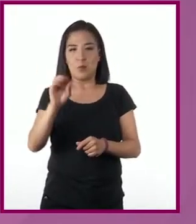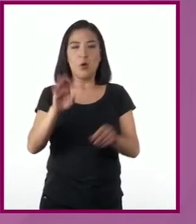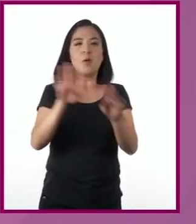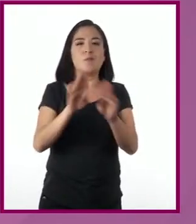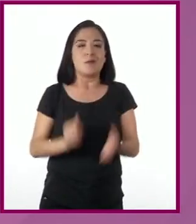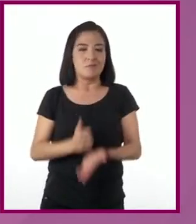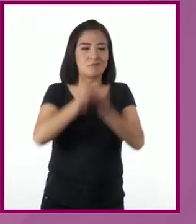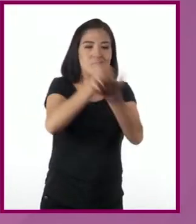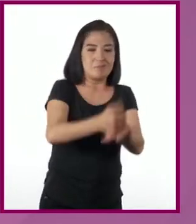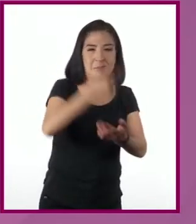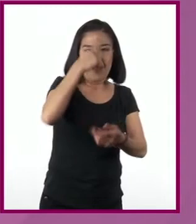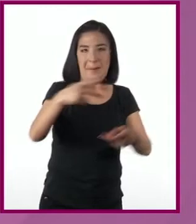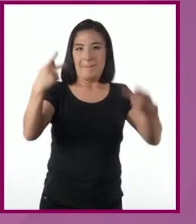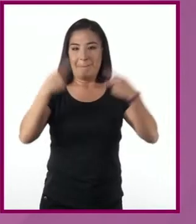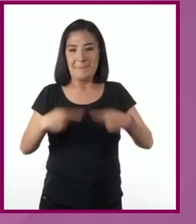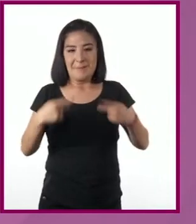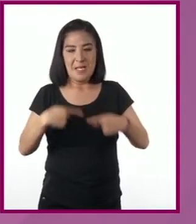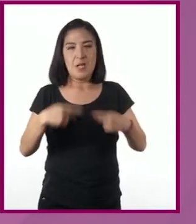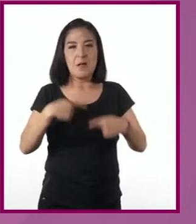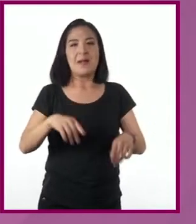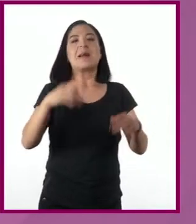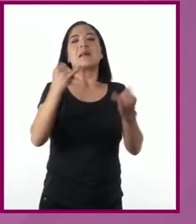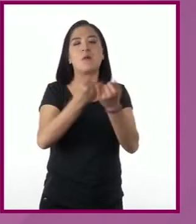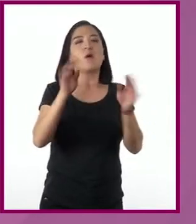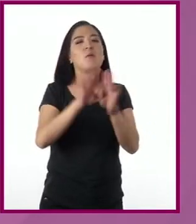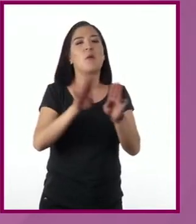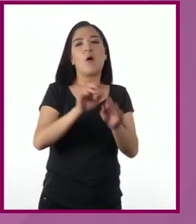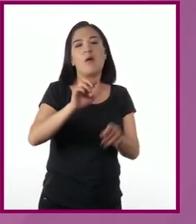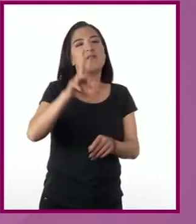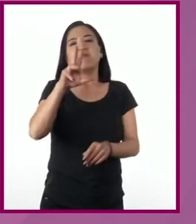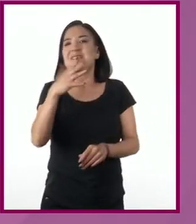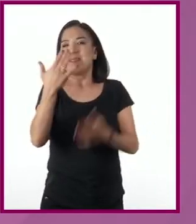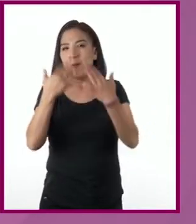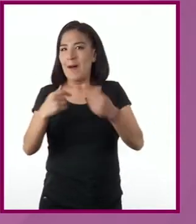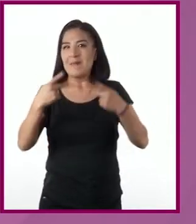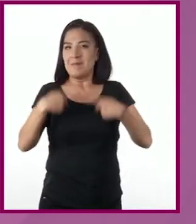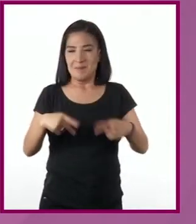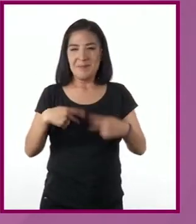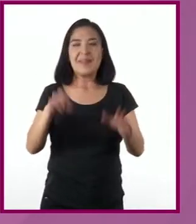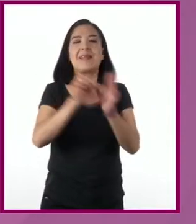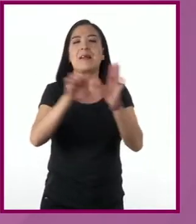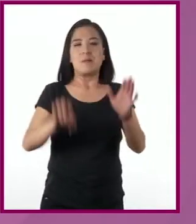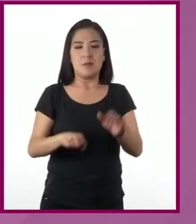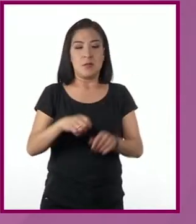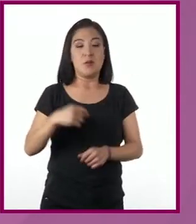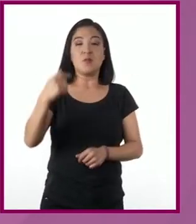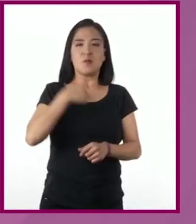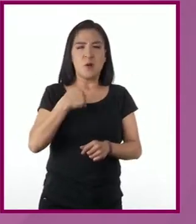forma personal y un verbo auxiliado en forma no personal. Por ejemplo, vengo